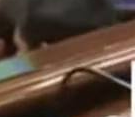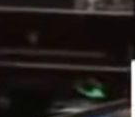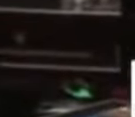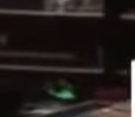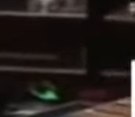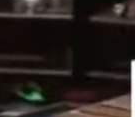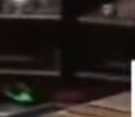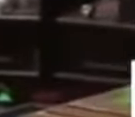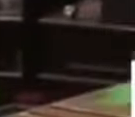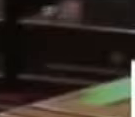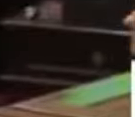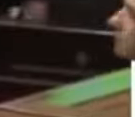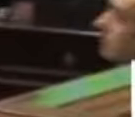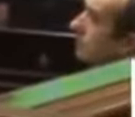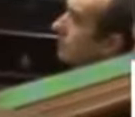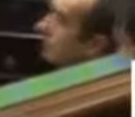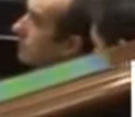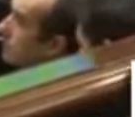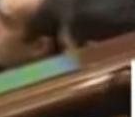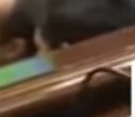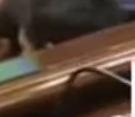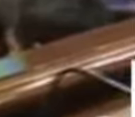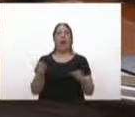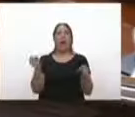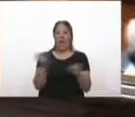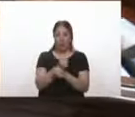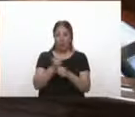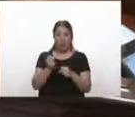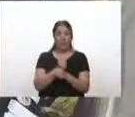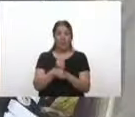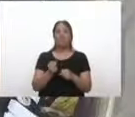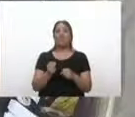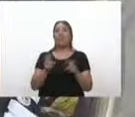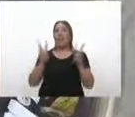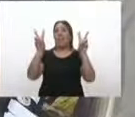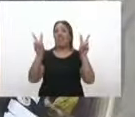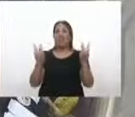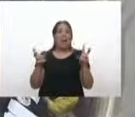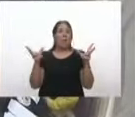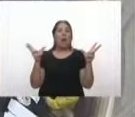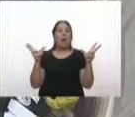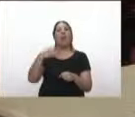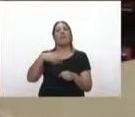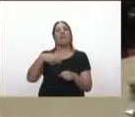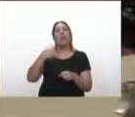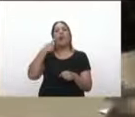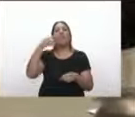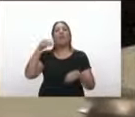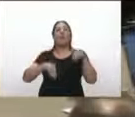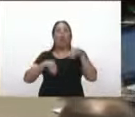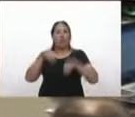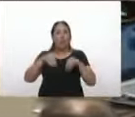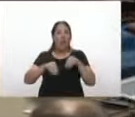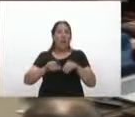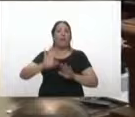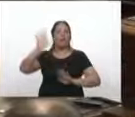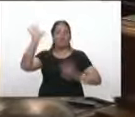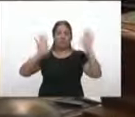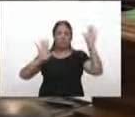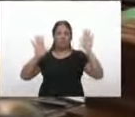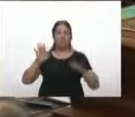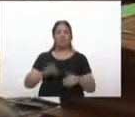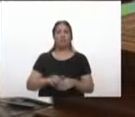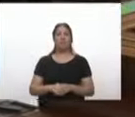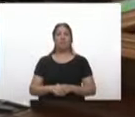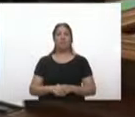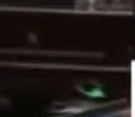dice, poneme estos tres. Que ese es otro tema. Para, vos decís que los que solamente tienen siete, en realidad no tienen